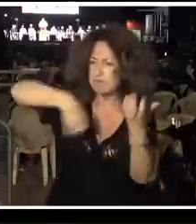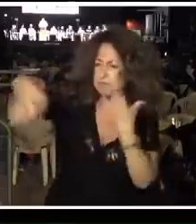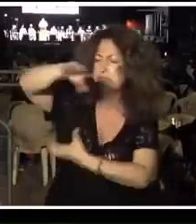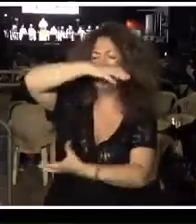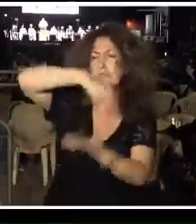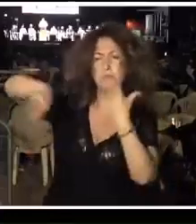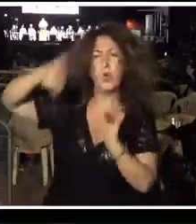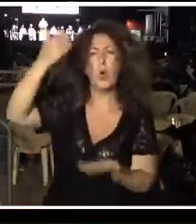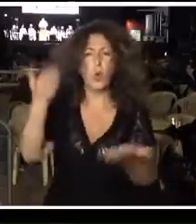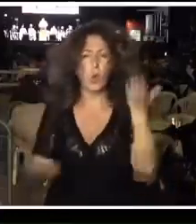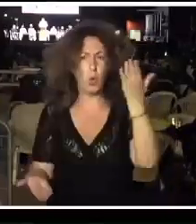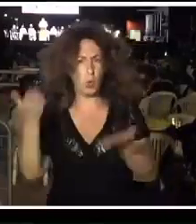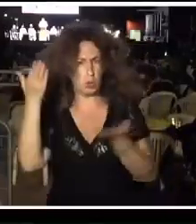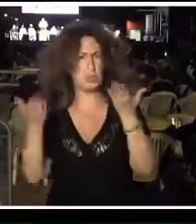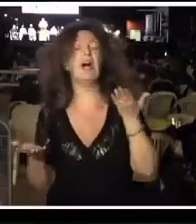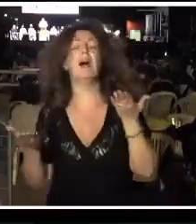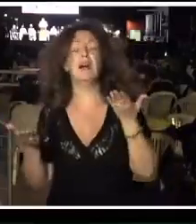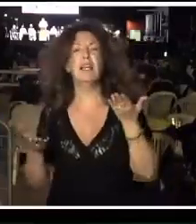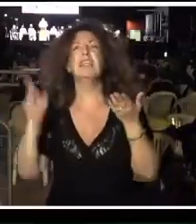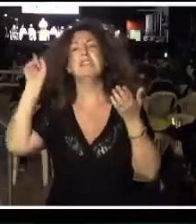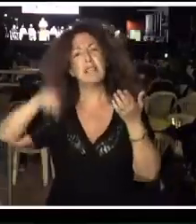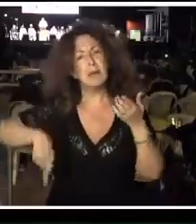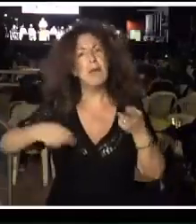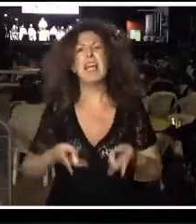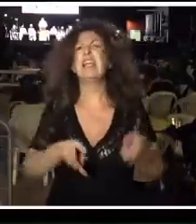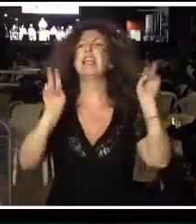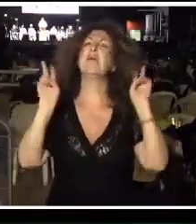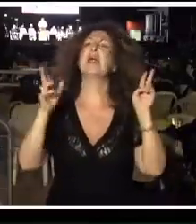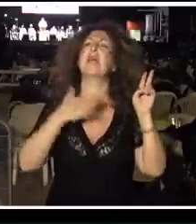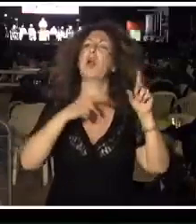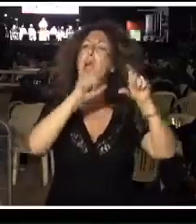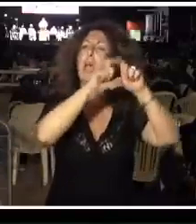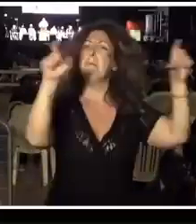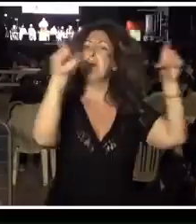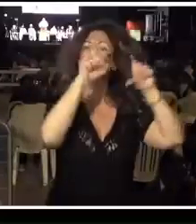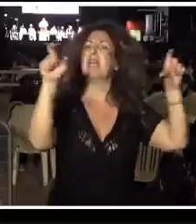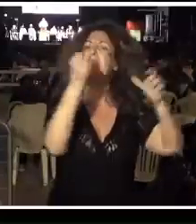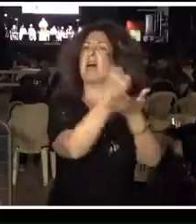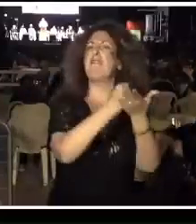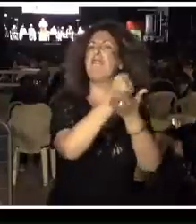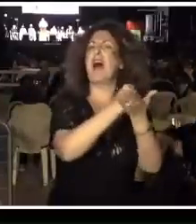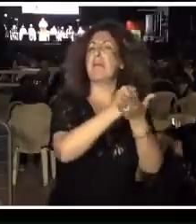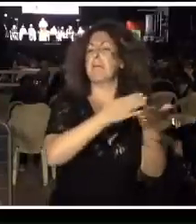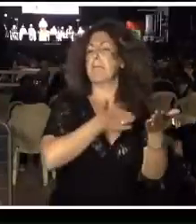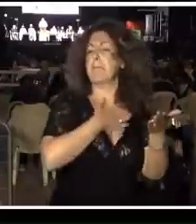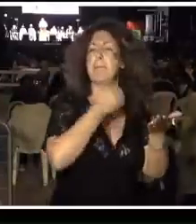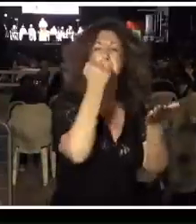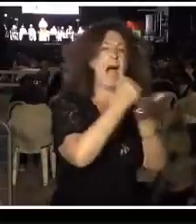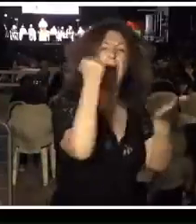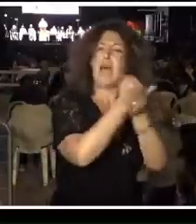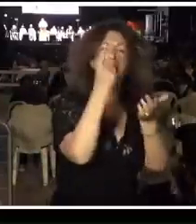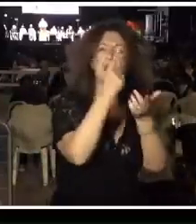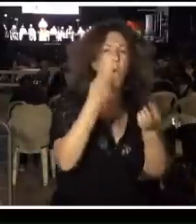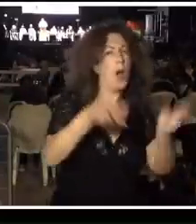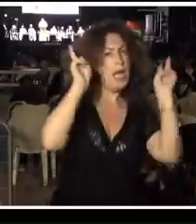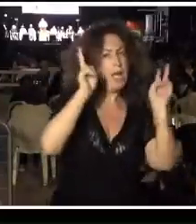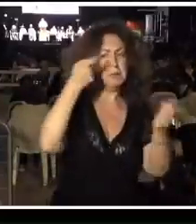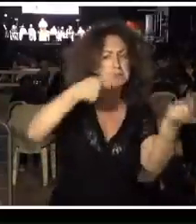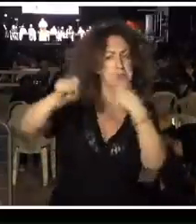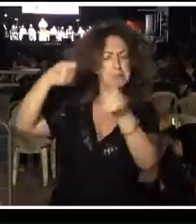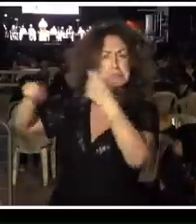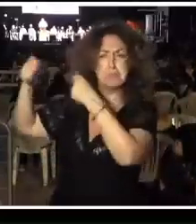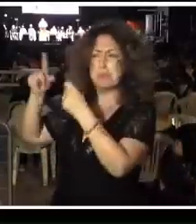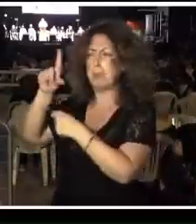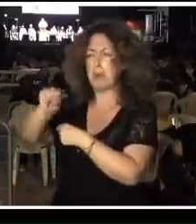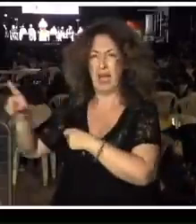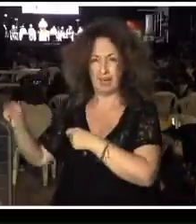acaparamiento y la permanente liberación de patentes. España sigue inmersa en una